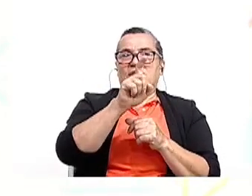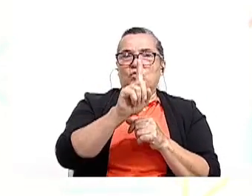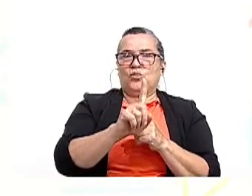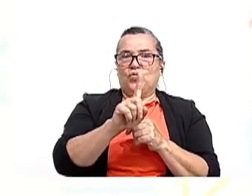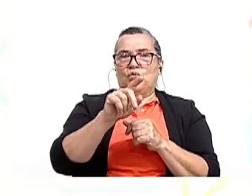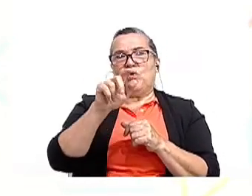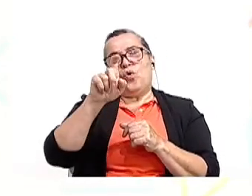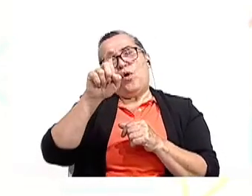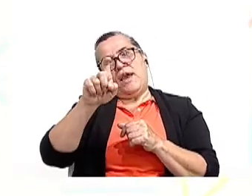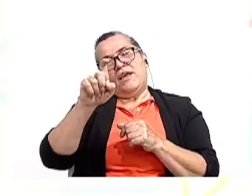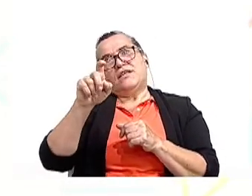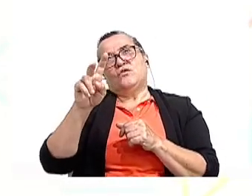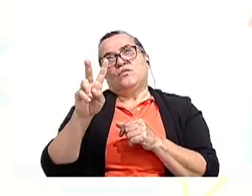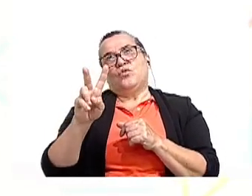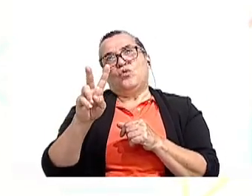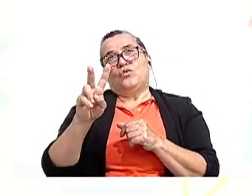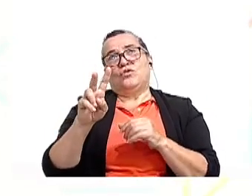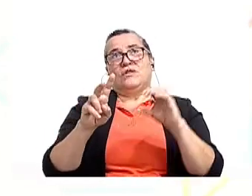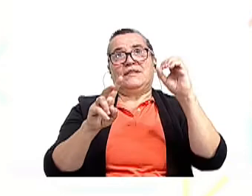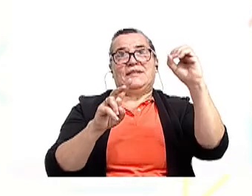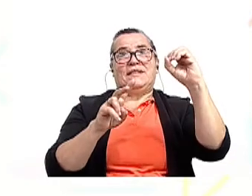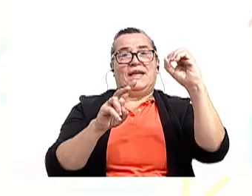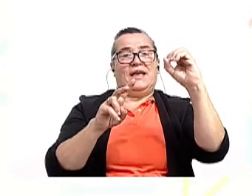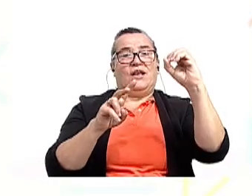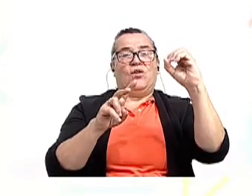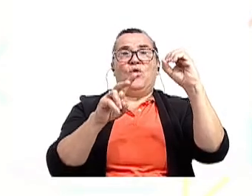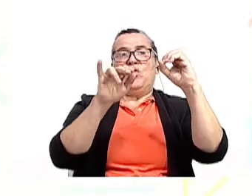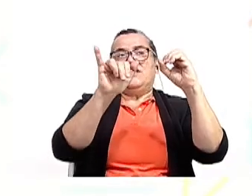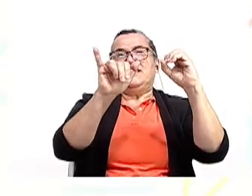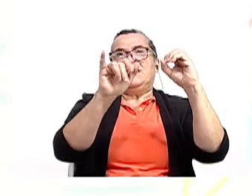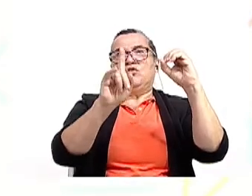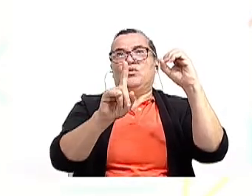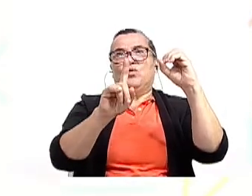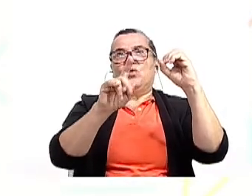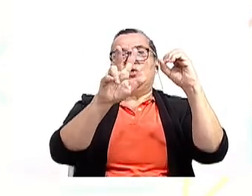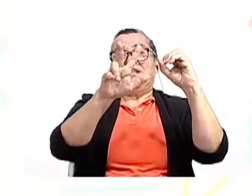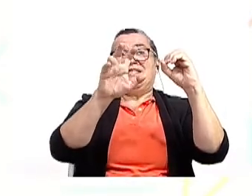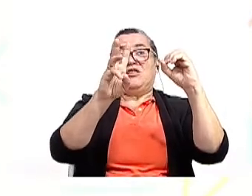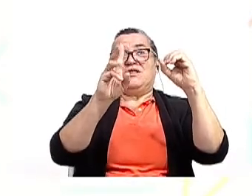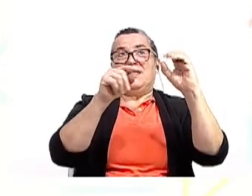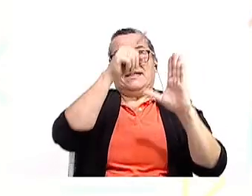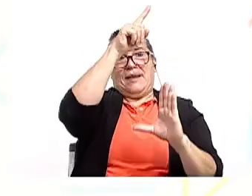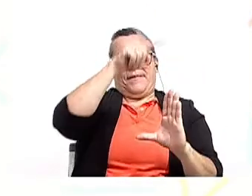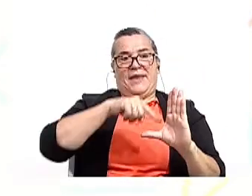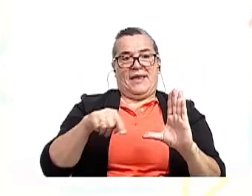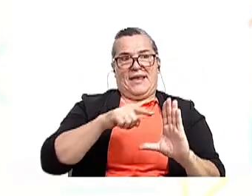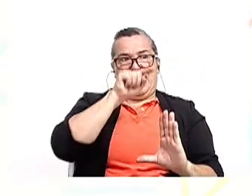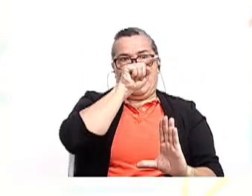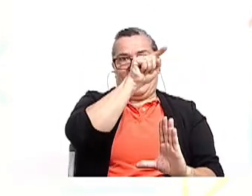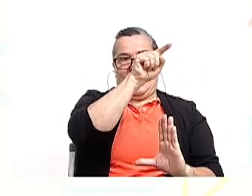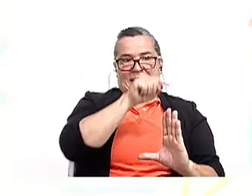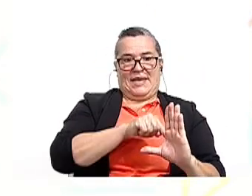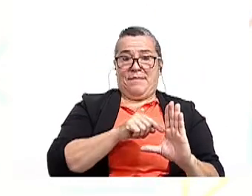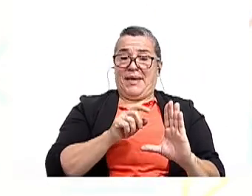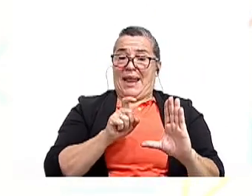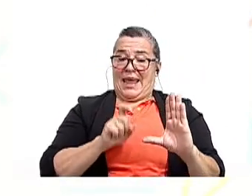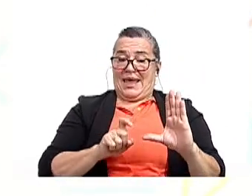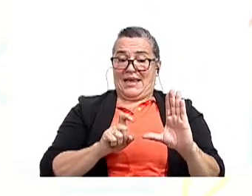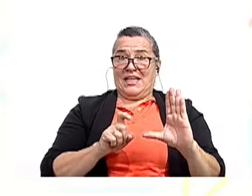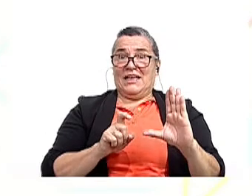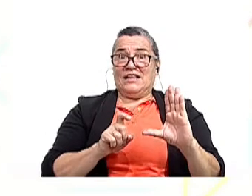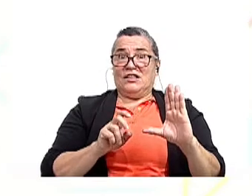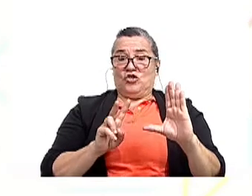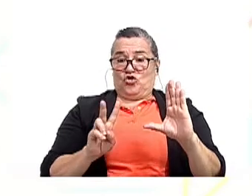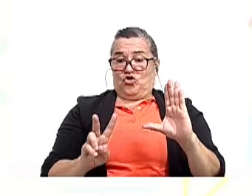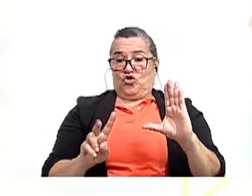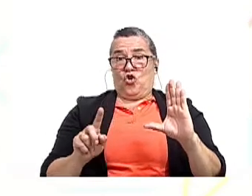1 corresponde a 0 y Y sub 1 va a corresponder el valor de 360,000. Para X sub 2, el